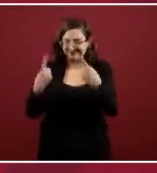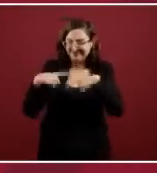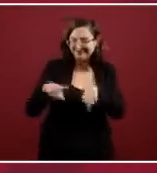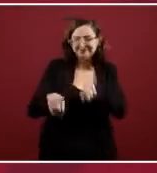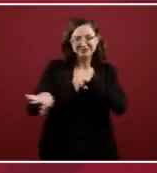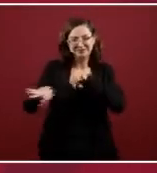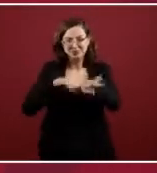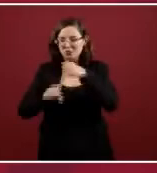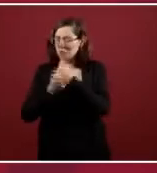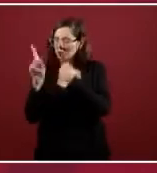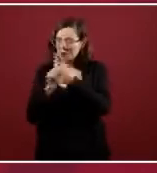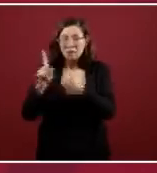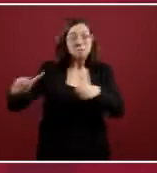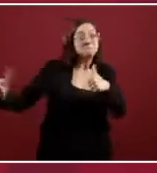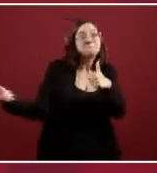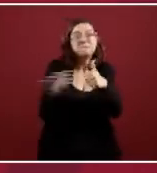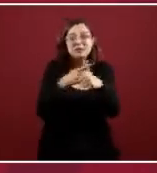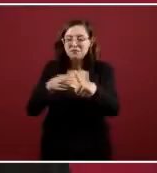atendiendo el problema.